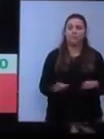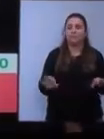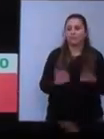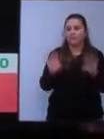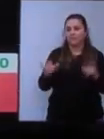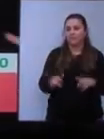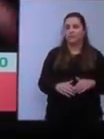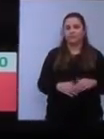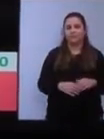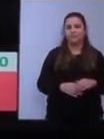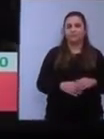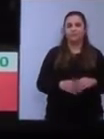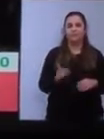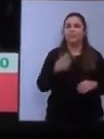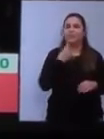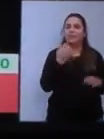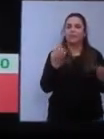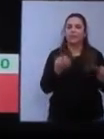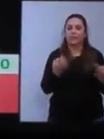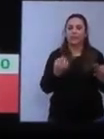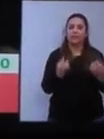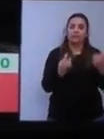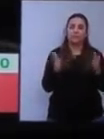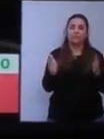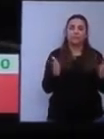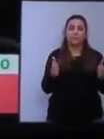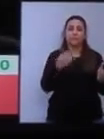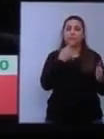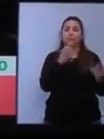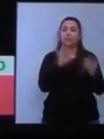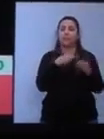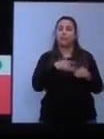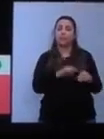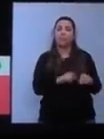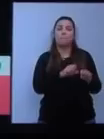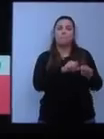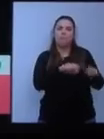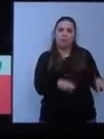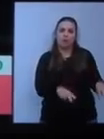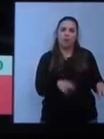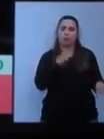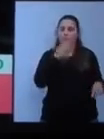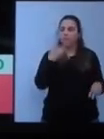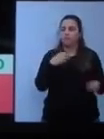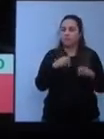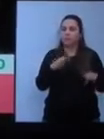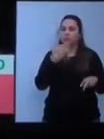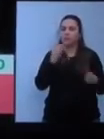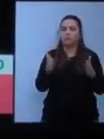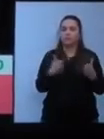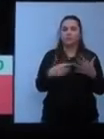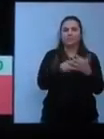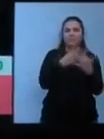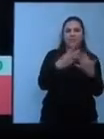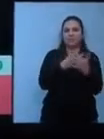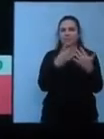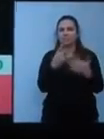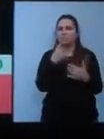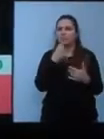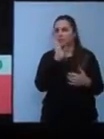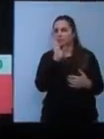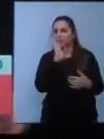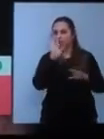supuesto. Hay que decir que, bueno, que ha habido temporadas, podemos decir, que incluso peores, o que las previsiones eran peores, por ejemplo, esa temporada 16-17 que nos decía, ¿verdad?,